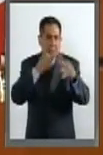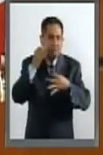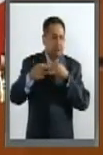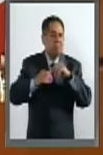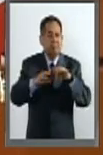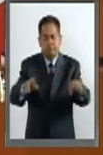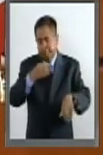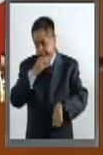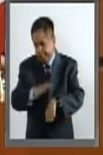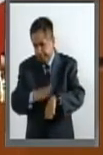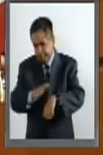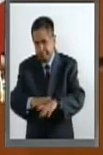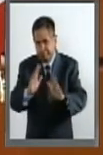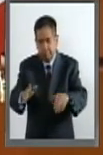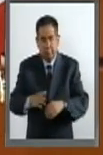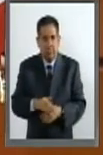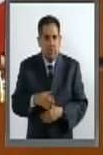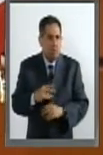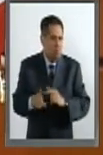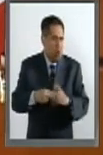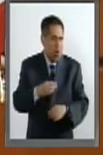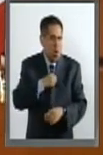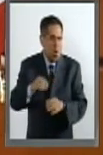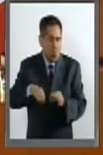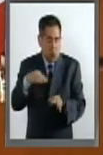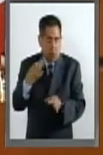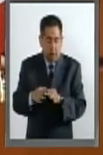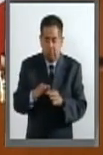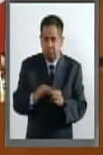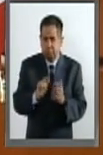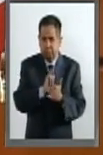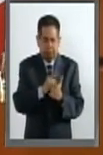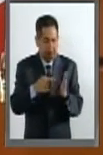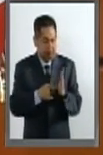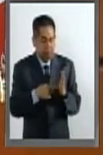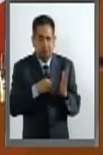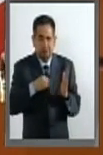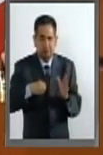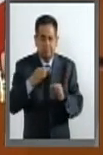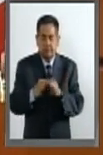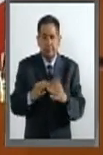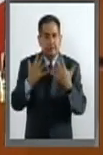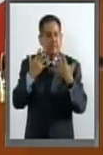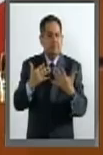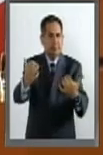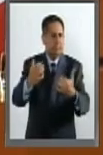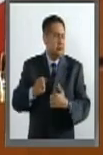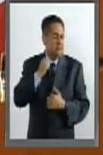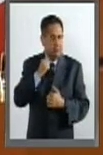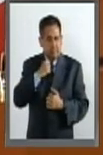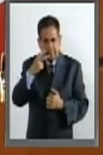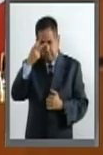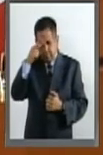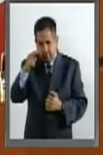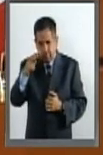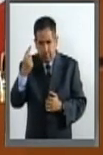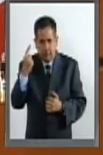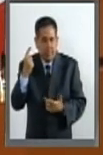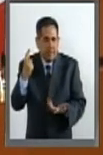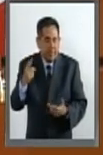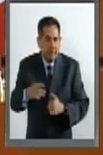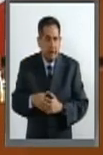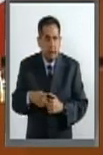comunicación y estaremos cumpliendo de manera legal ante este Congreso, ante este Senado de la República, para que puedan